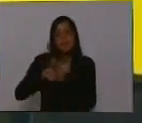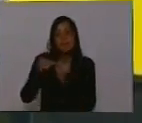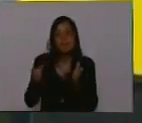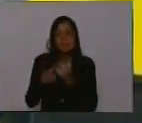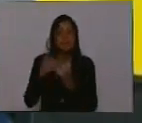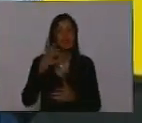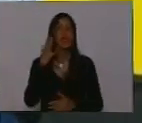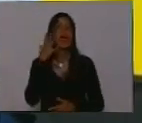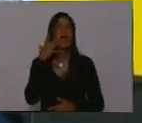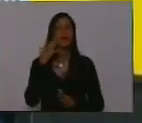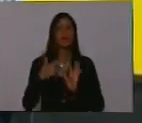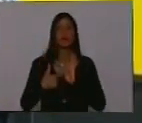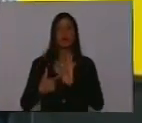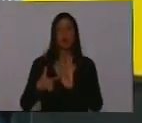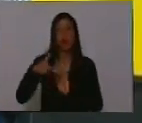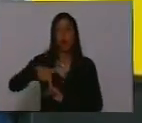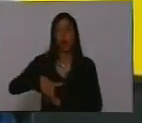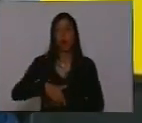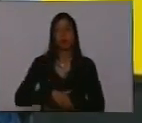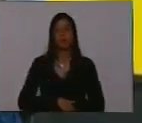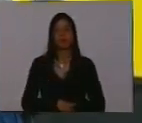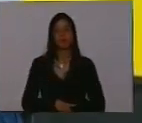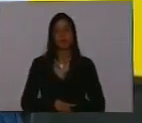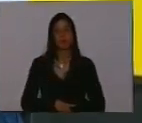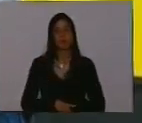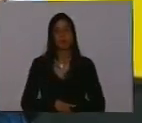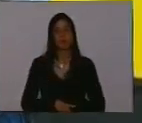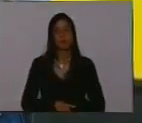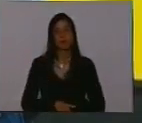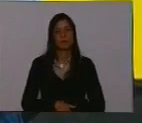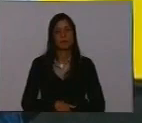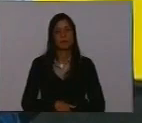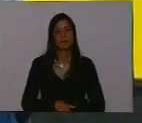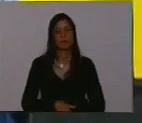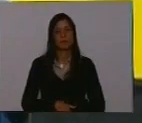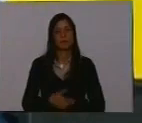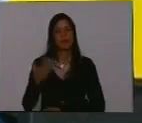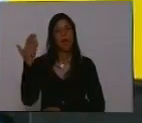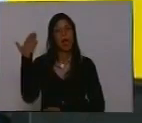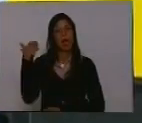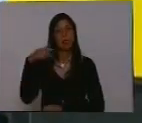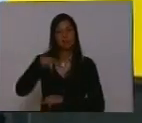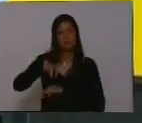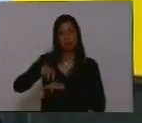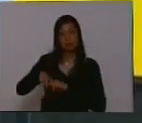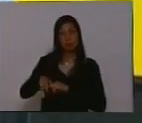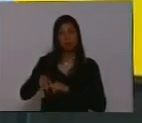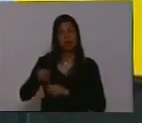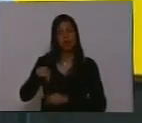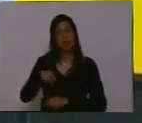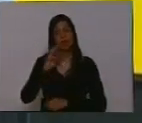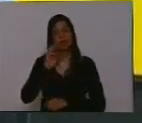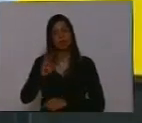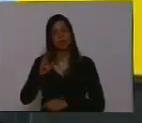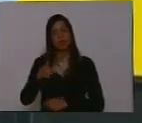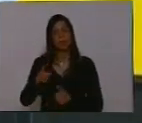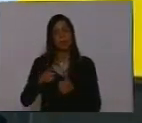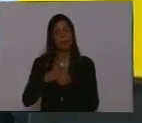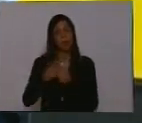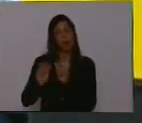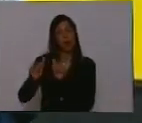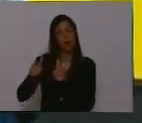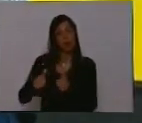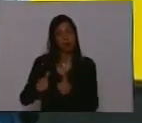ello. Yo, antes de iniciar la intervención en el aporte de esta juventud, quiero enviarle un fuerte